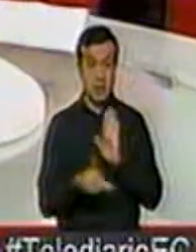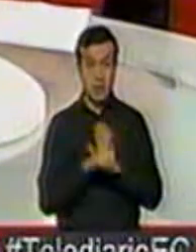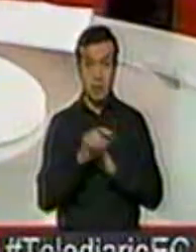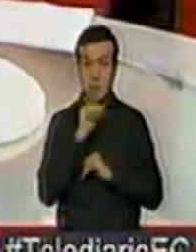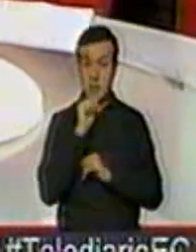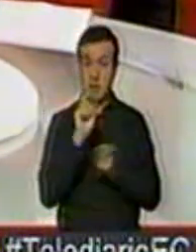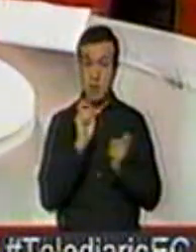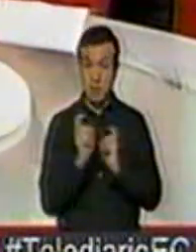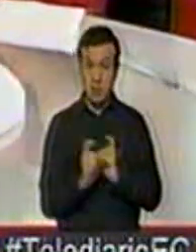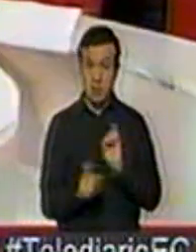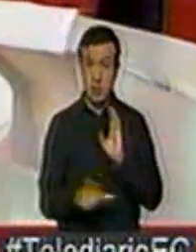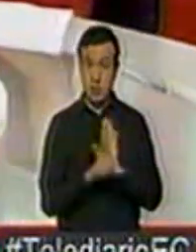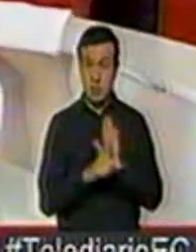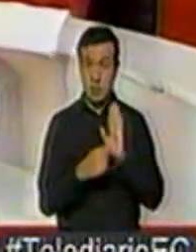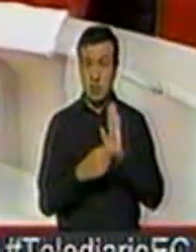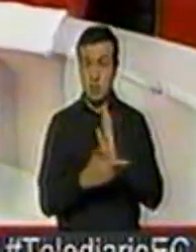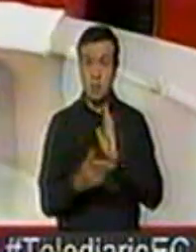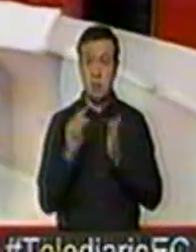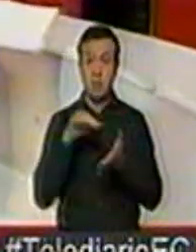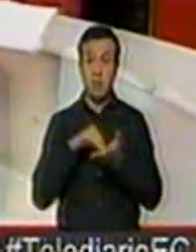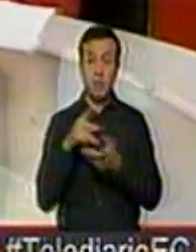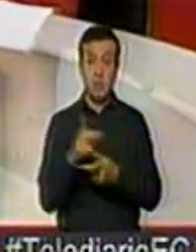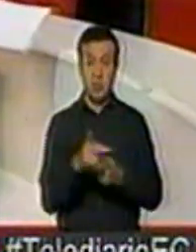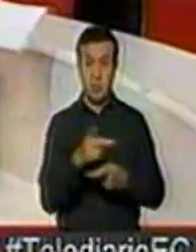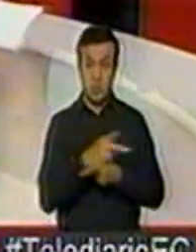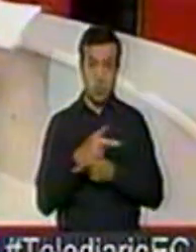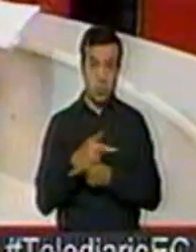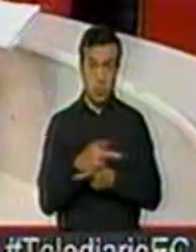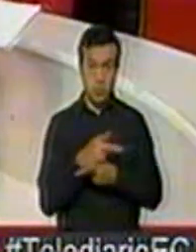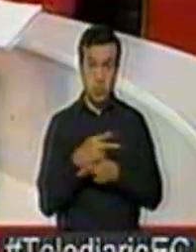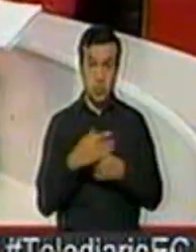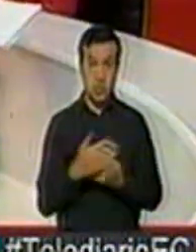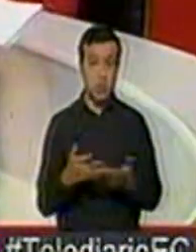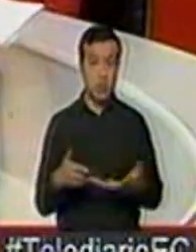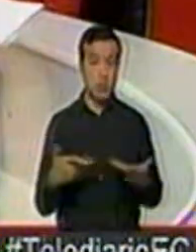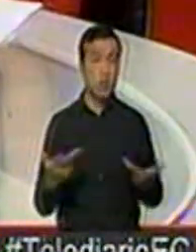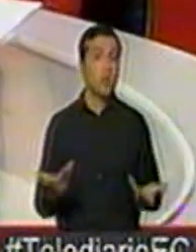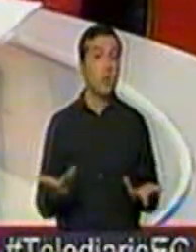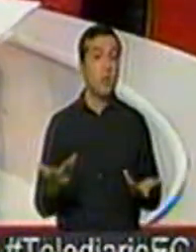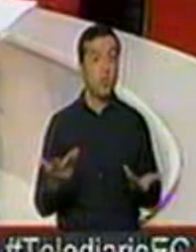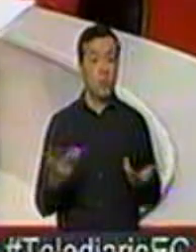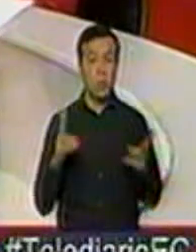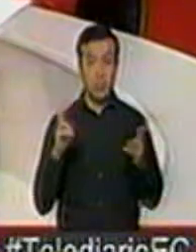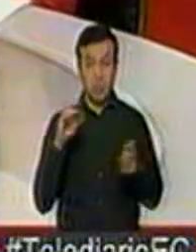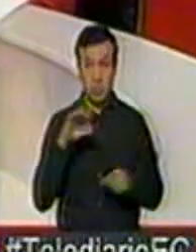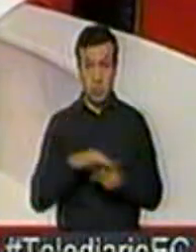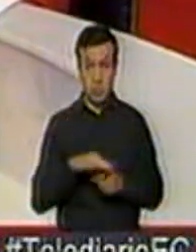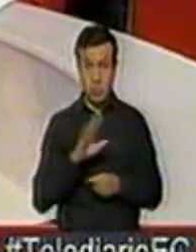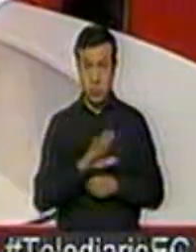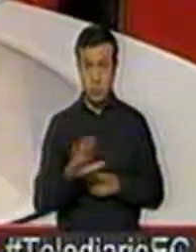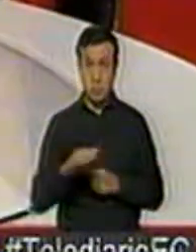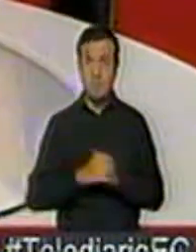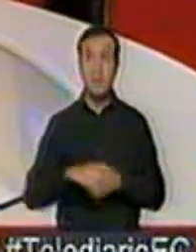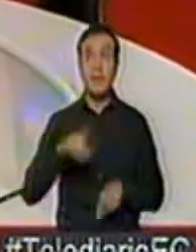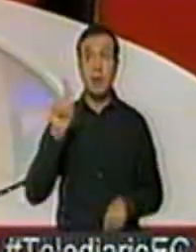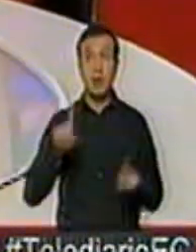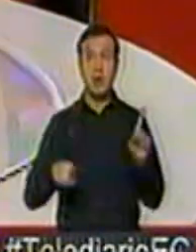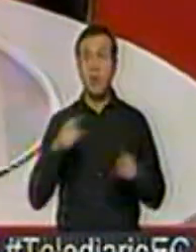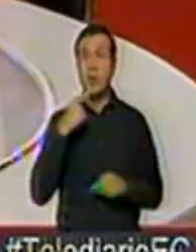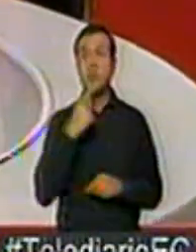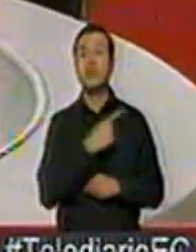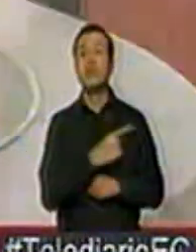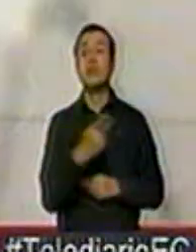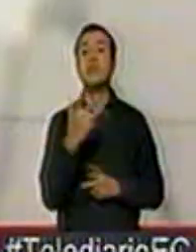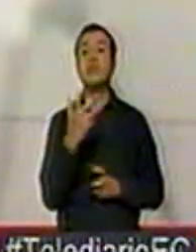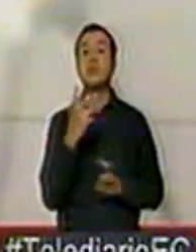se va a continuar eligiendo a los miembros del Consejo de Participación Ciudadana y Control Social por la vía del voto? Bueno, algunos hablan incluso de que